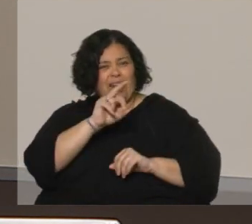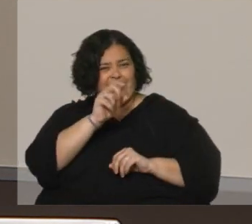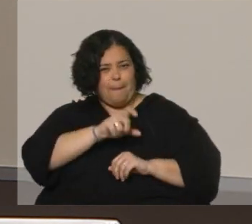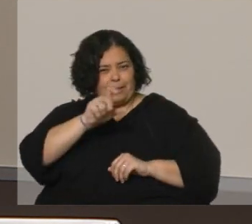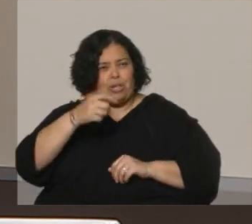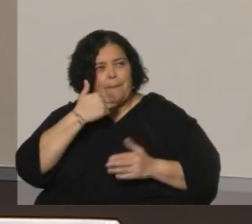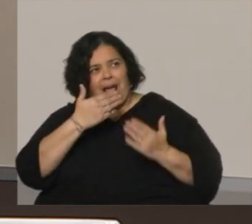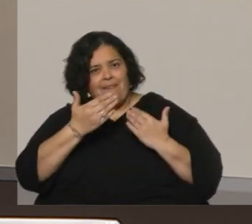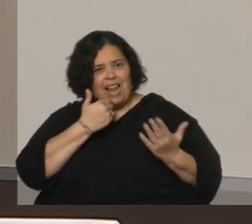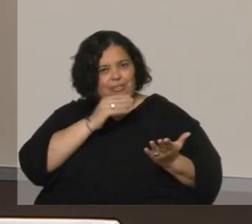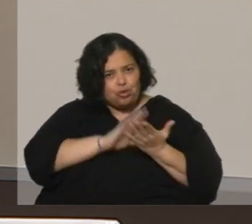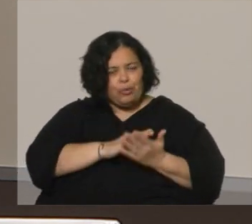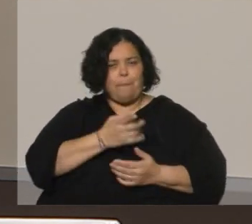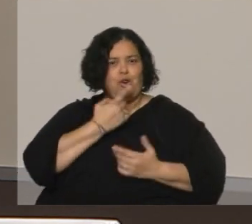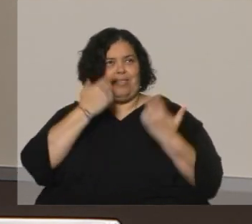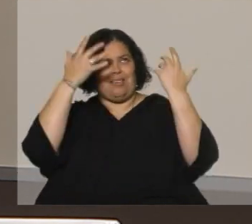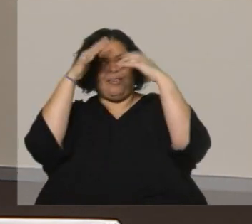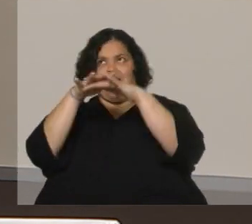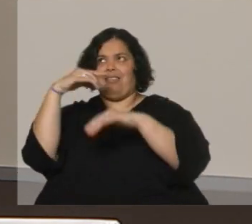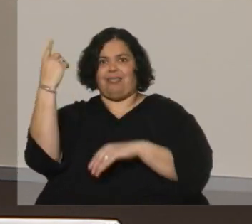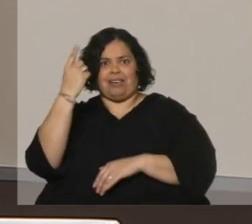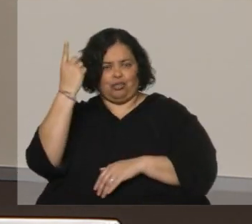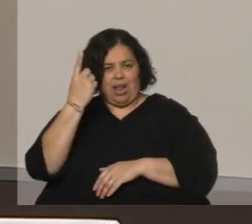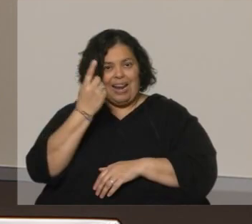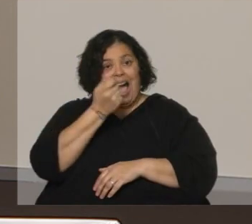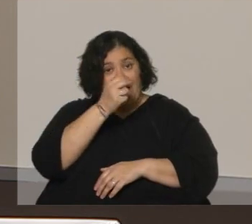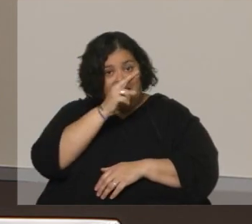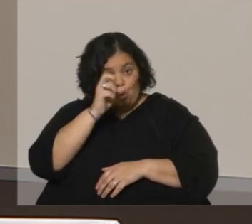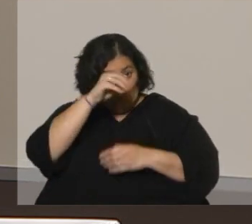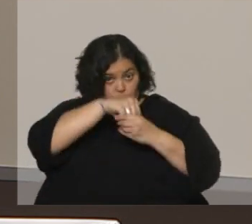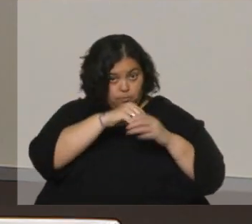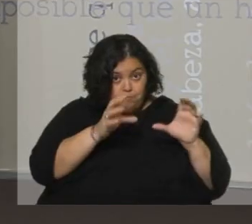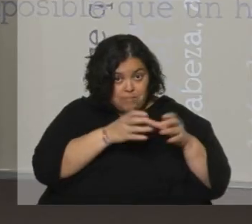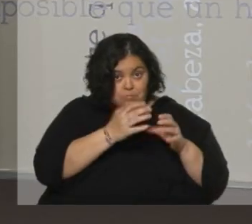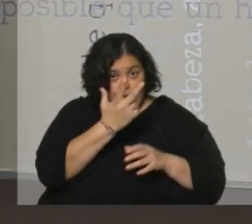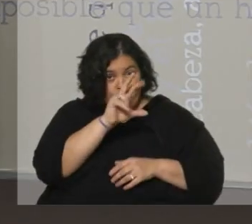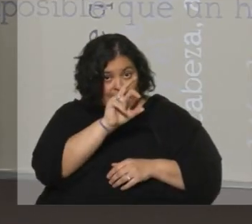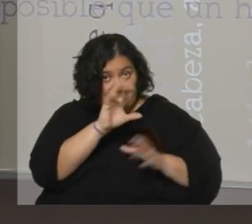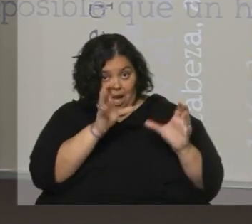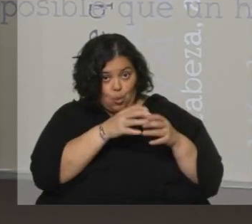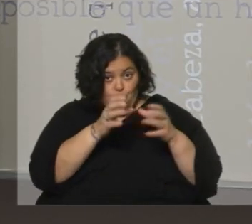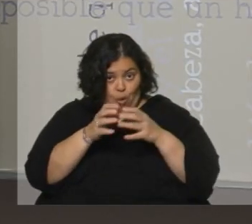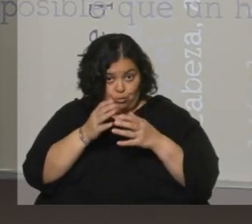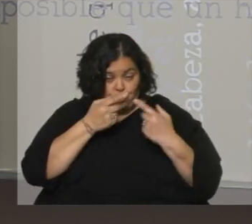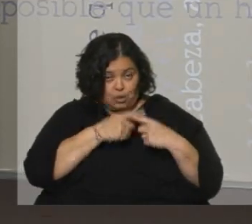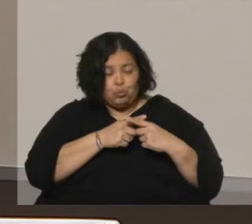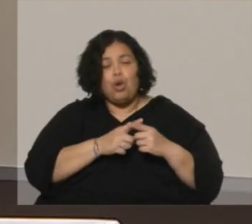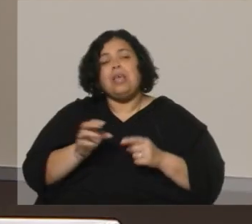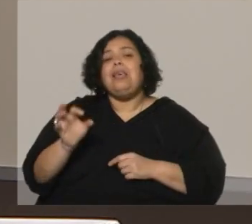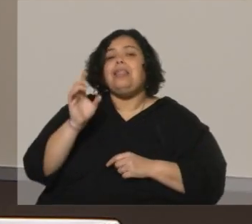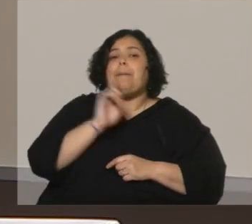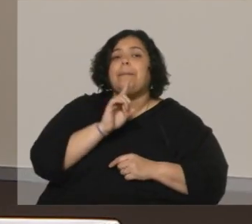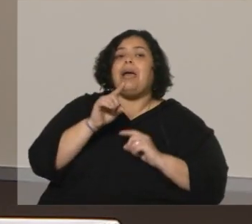de inserción internacional la primera pregunta es la aru está incluida en esa treintena de de de de de grupos y la otra es eh Cómo ven